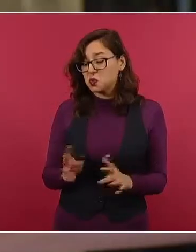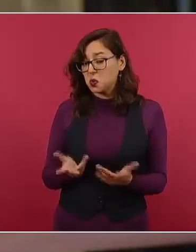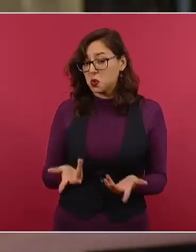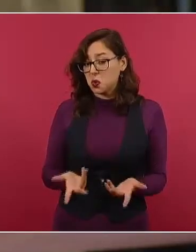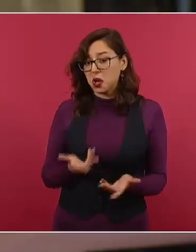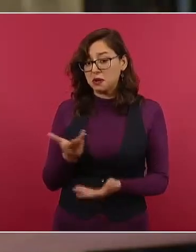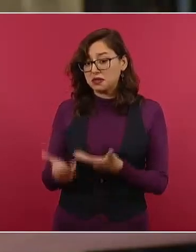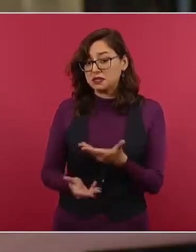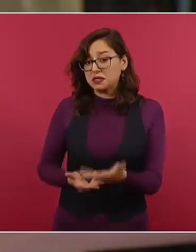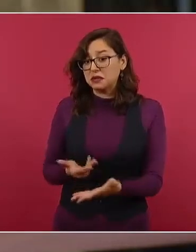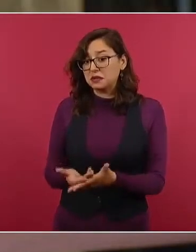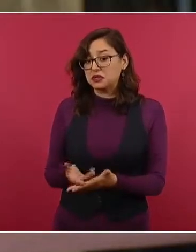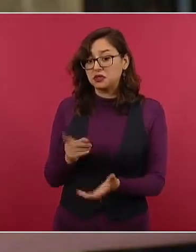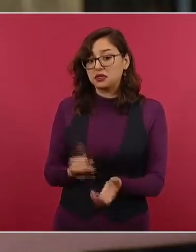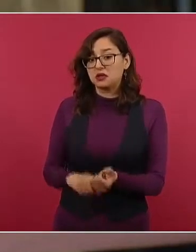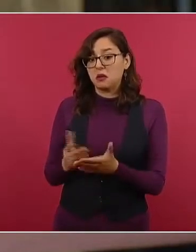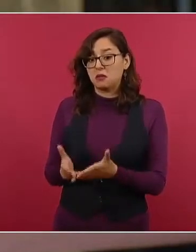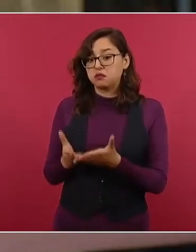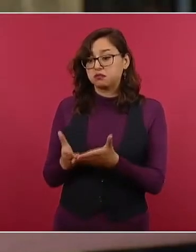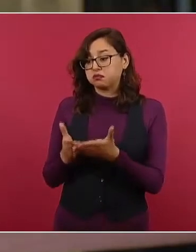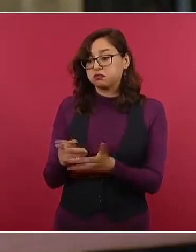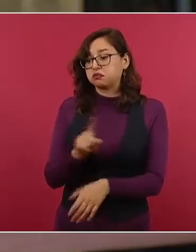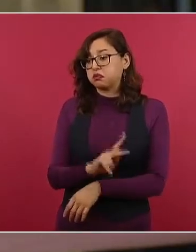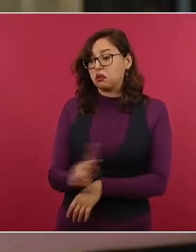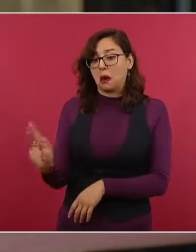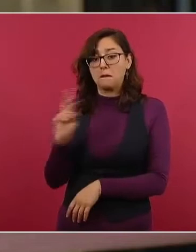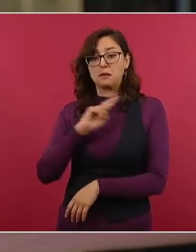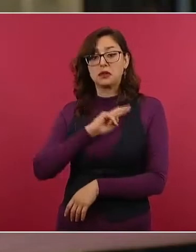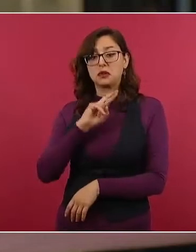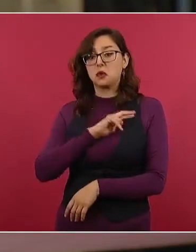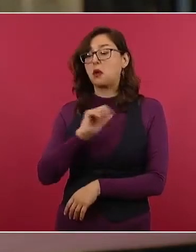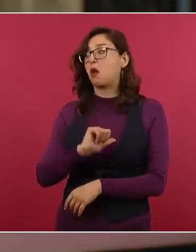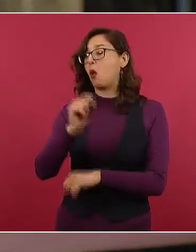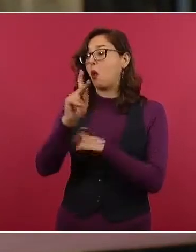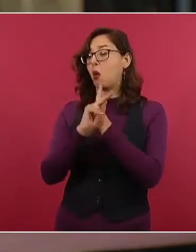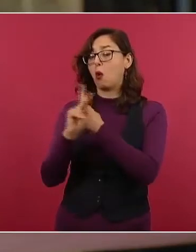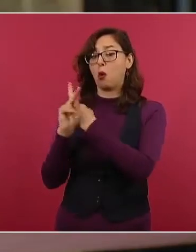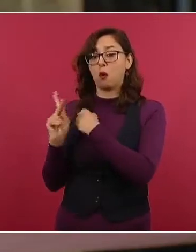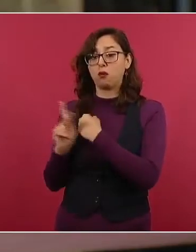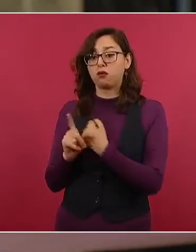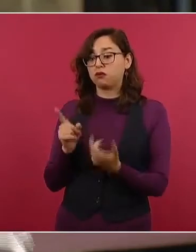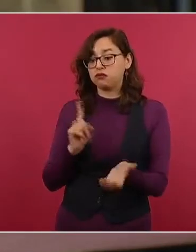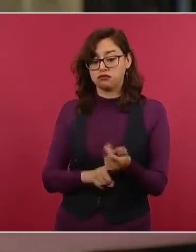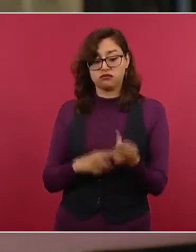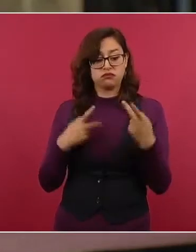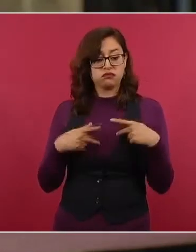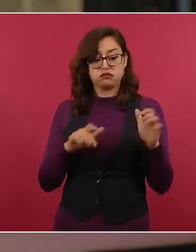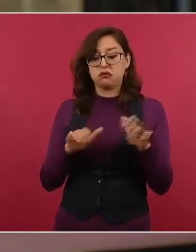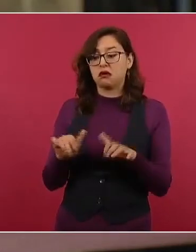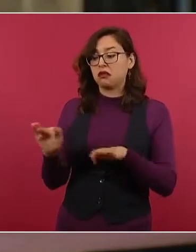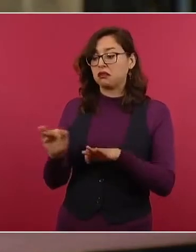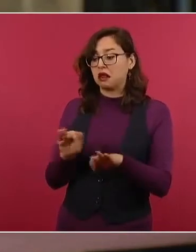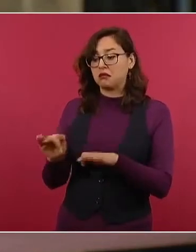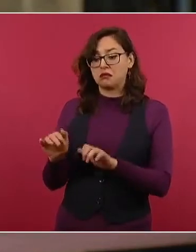que casi todas son extranjeras. De hecho, tratan muy mal a los trabajadores, no hay un